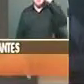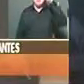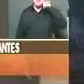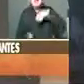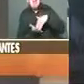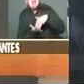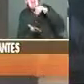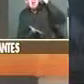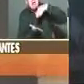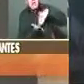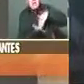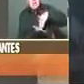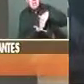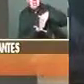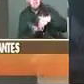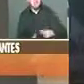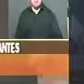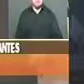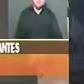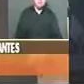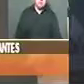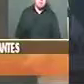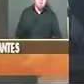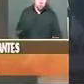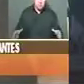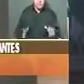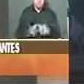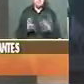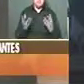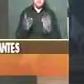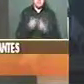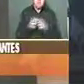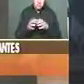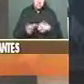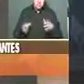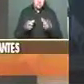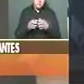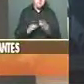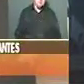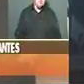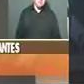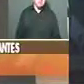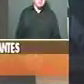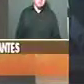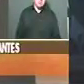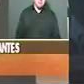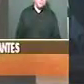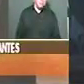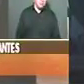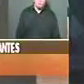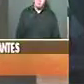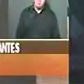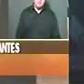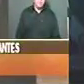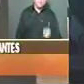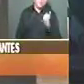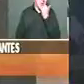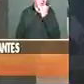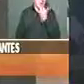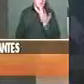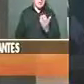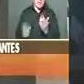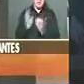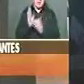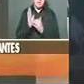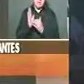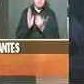les está entregando todo simplemente a los grupos que hagan actividades criminales y terroristas. Eso es un muy mal ejemplo que nos va a